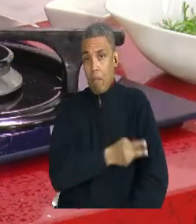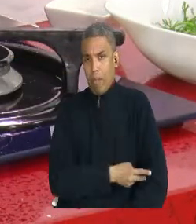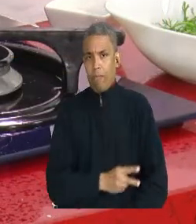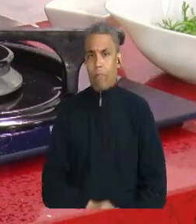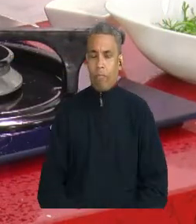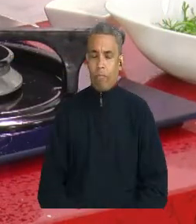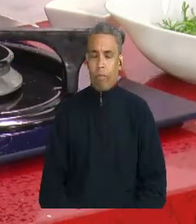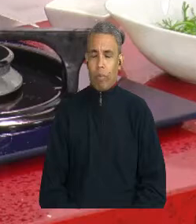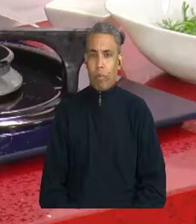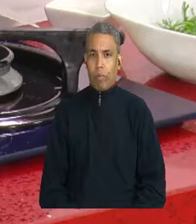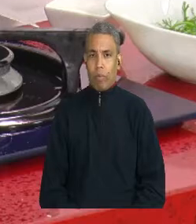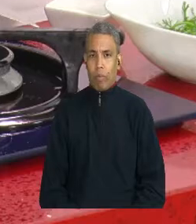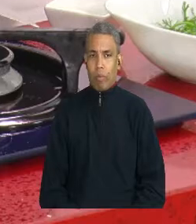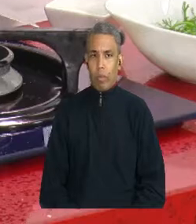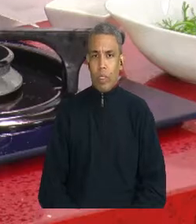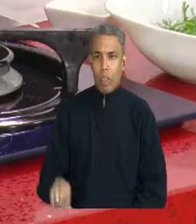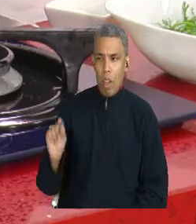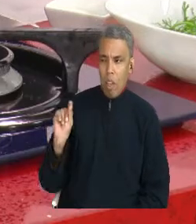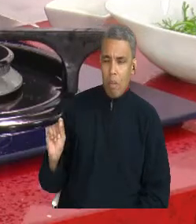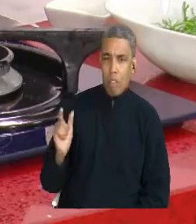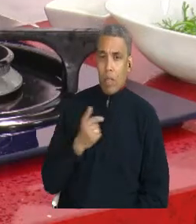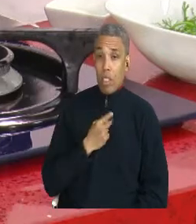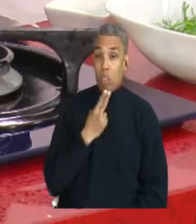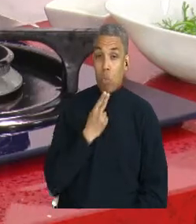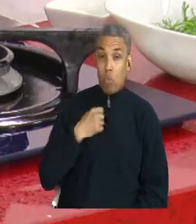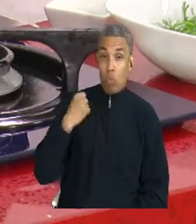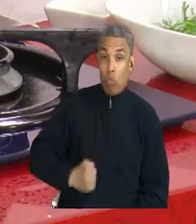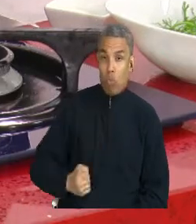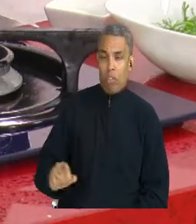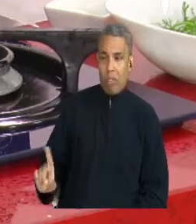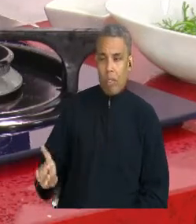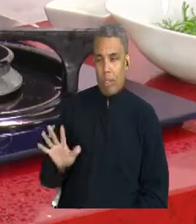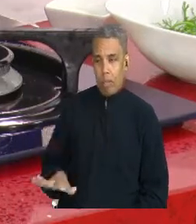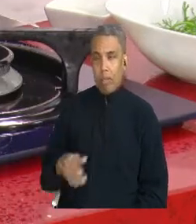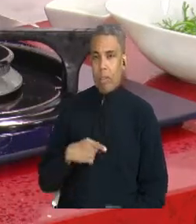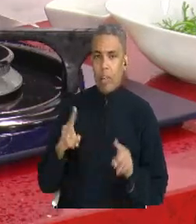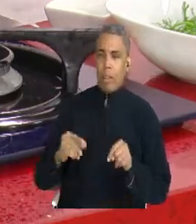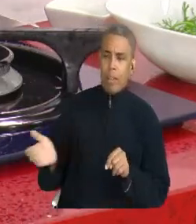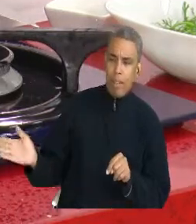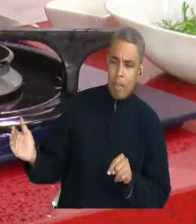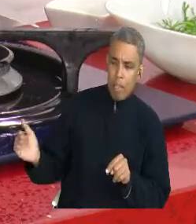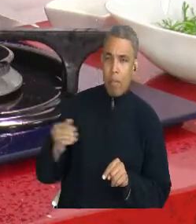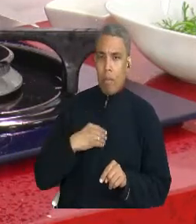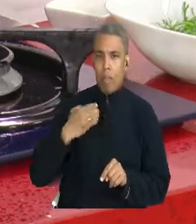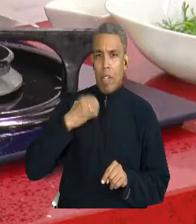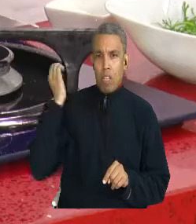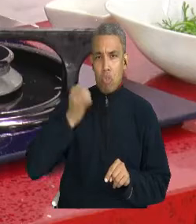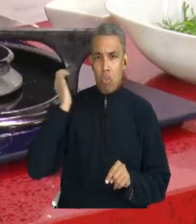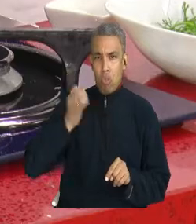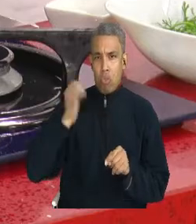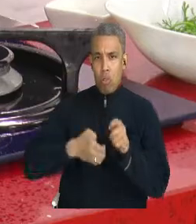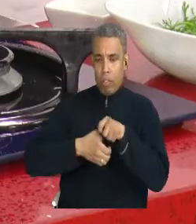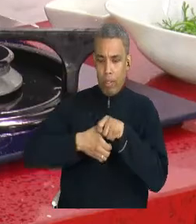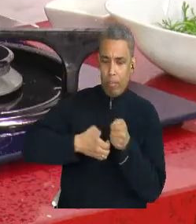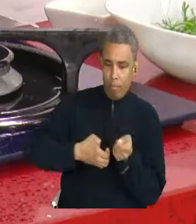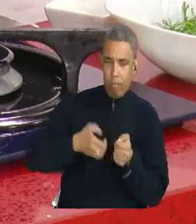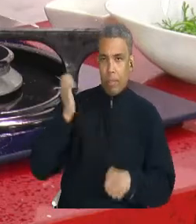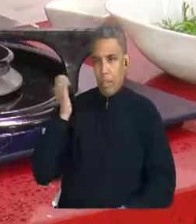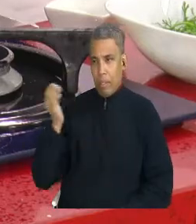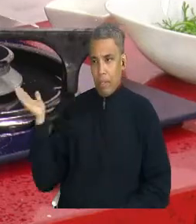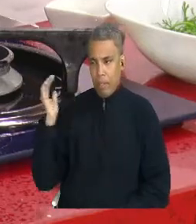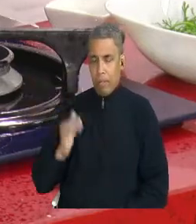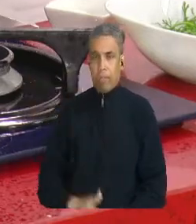Ahí. Así está bien. Y automáticamente me regalas el yogur. ¿Qué es eso? ¿Completo? No. También una